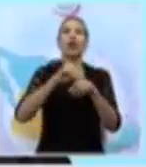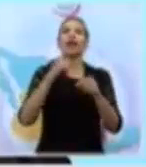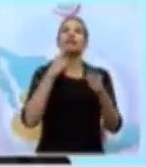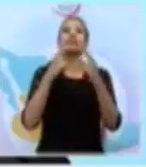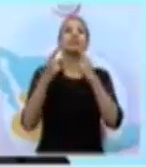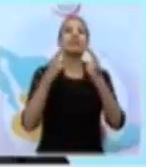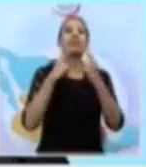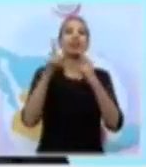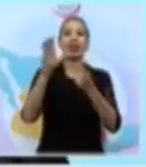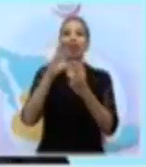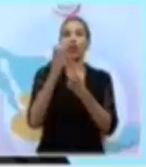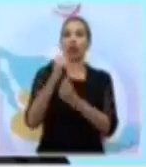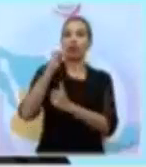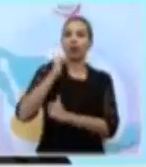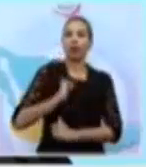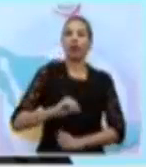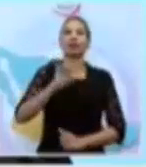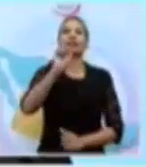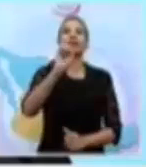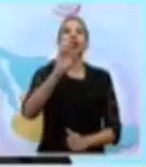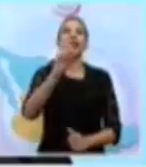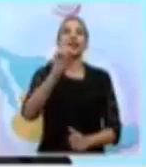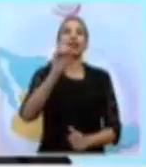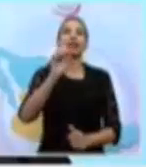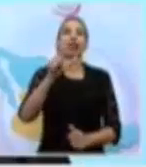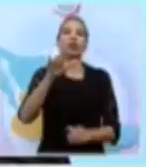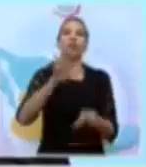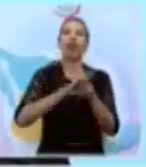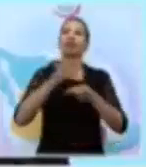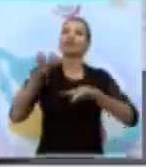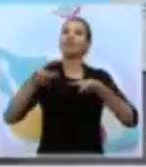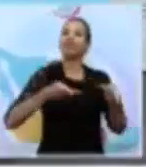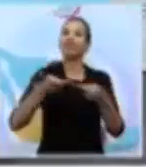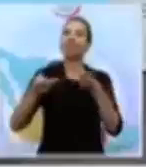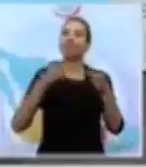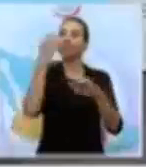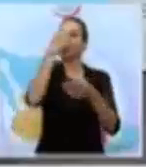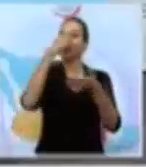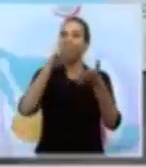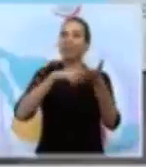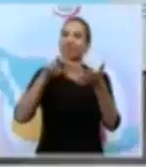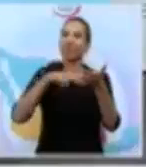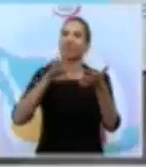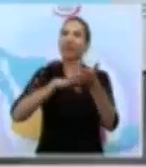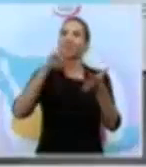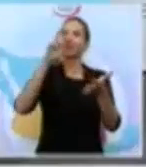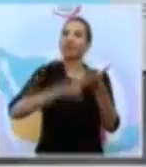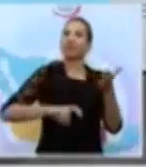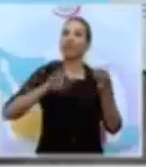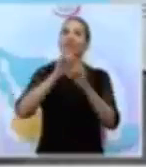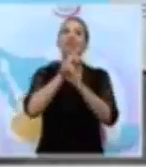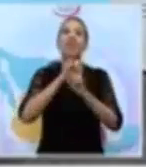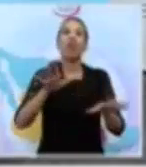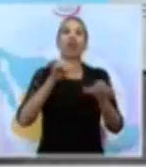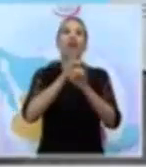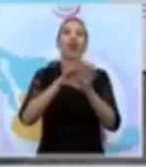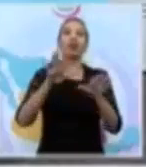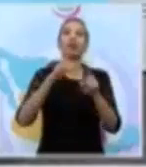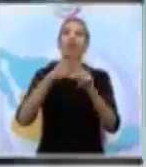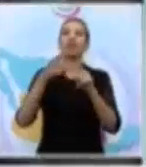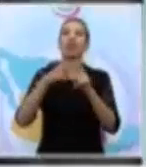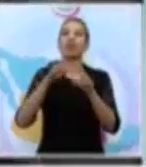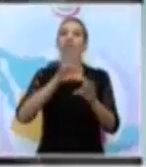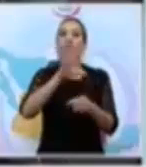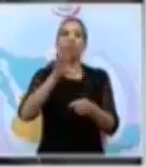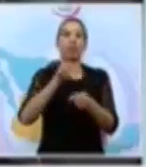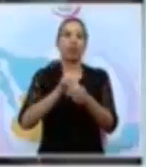liderado por la Comisión y Sedesol, a preparar un análisis más fondo, un informe de desarrollo humano para el